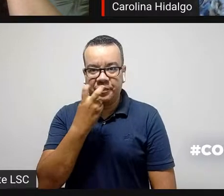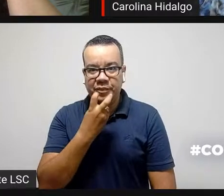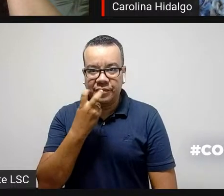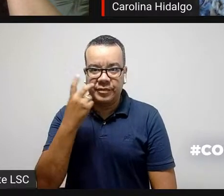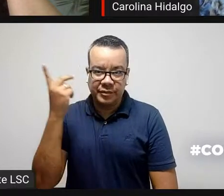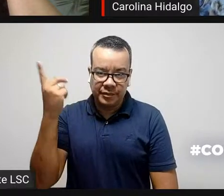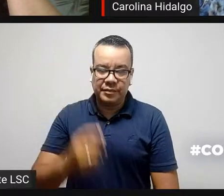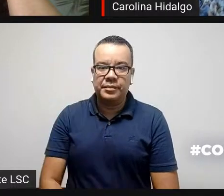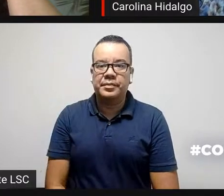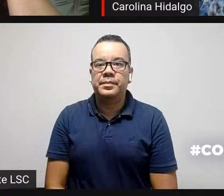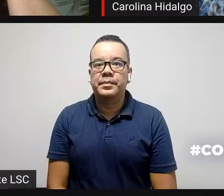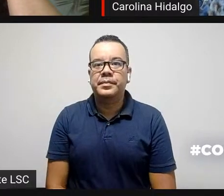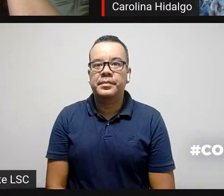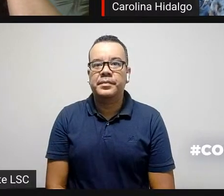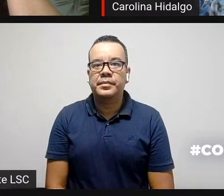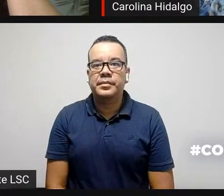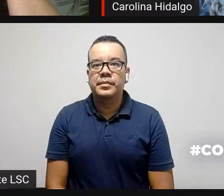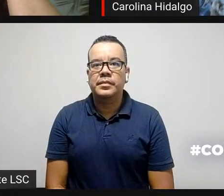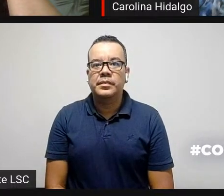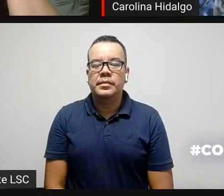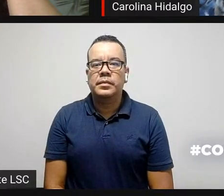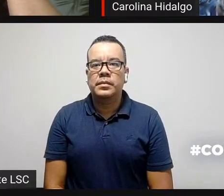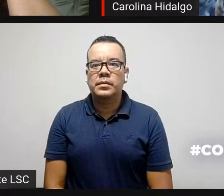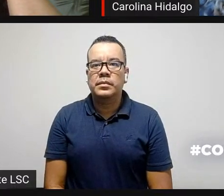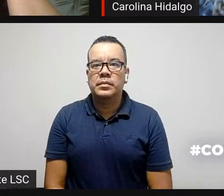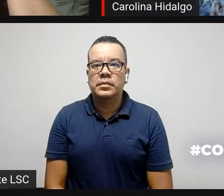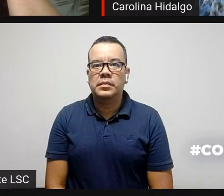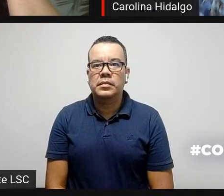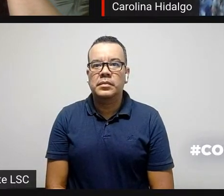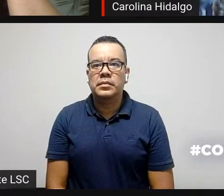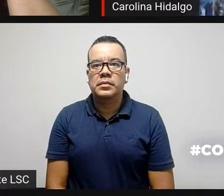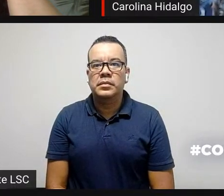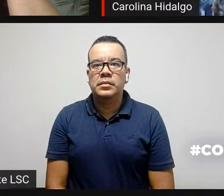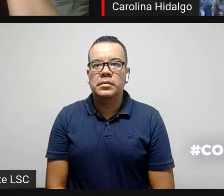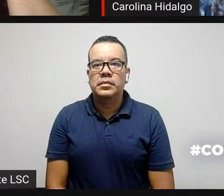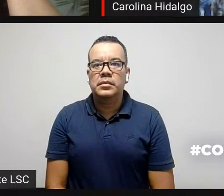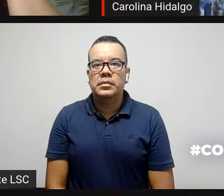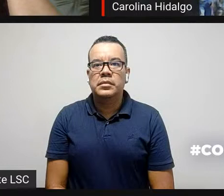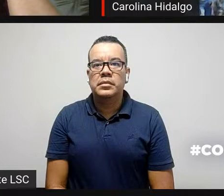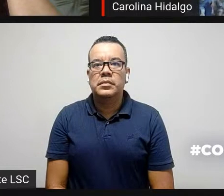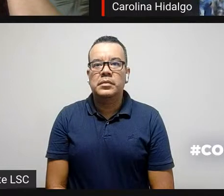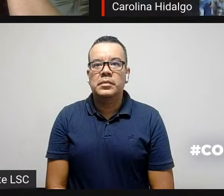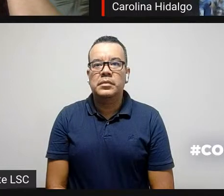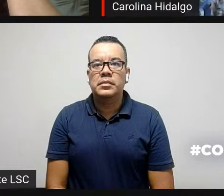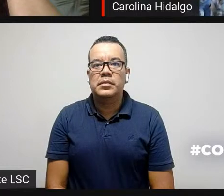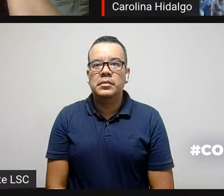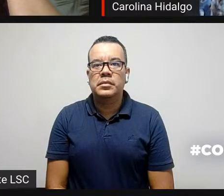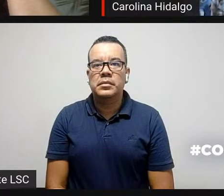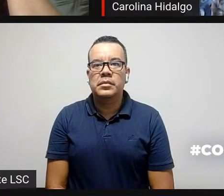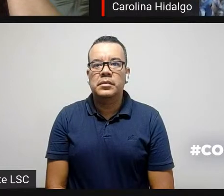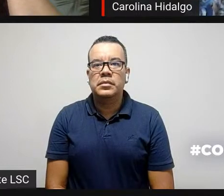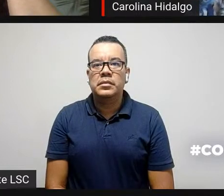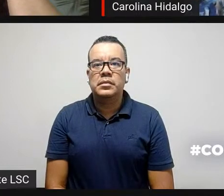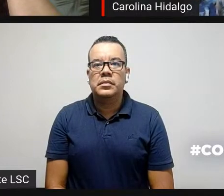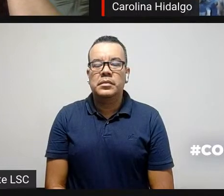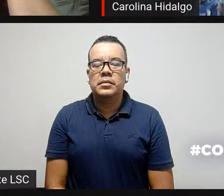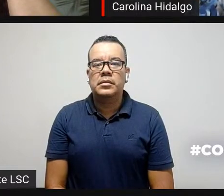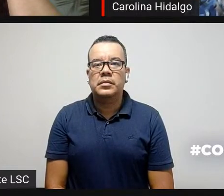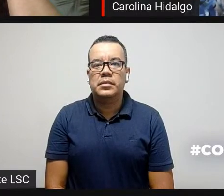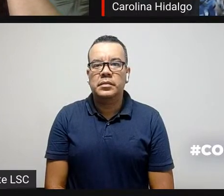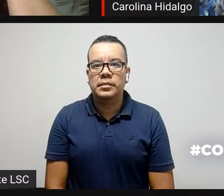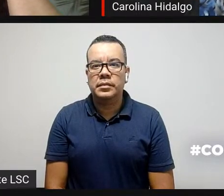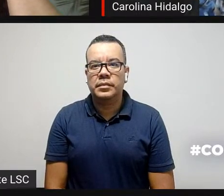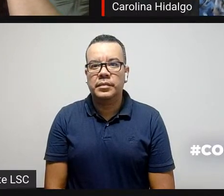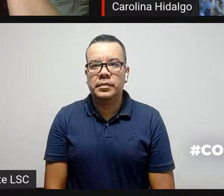fait, en sous la lumière traverse, son corps et s'évapore. Shiva danse avec ses